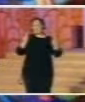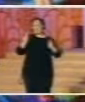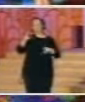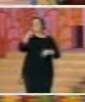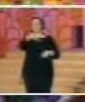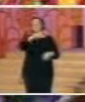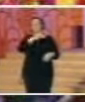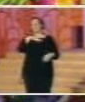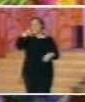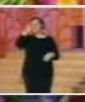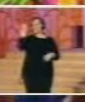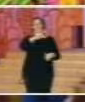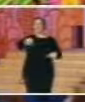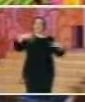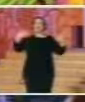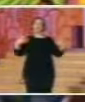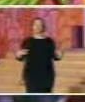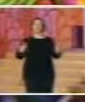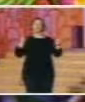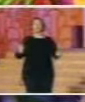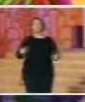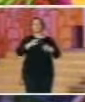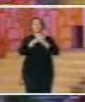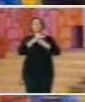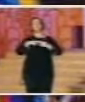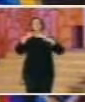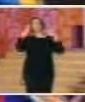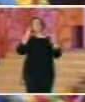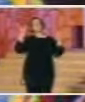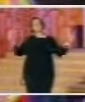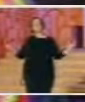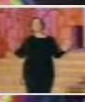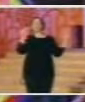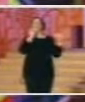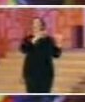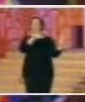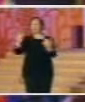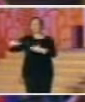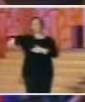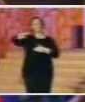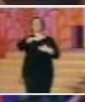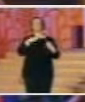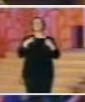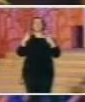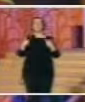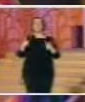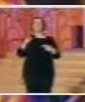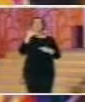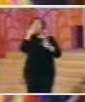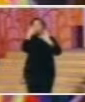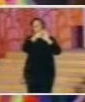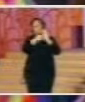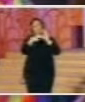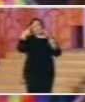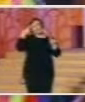les guste, que se relajen y se pongan en modo on. Muchísimas gracias a todos. Para todos ustedes, 5 puntos